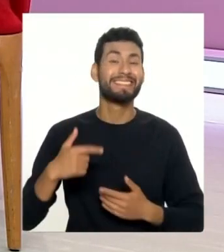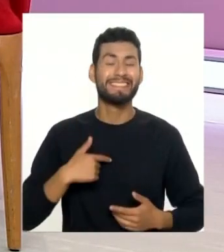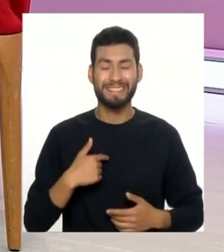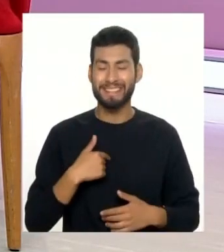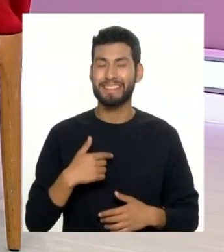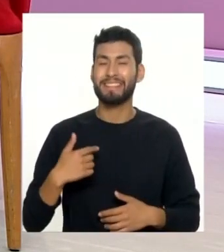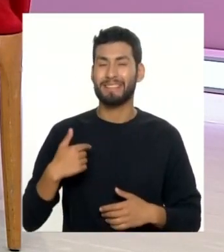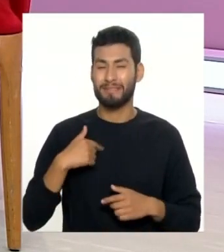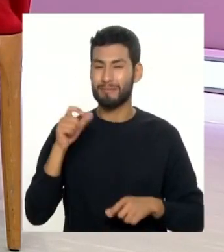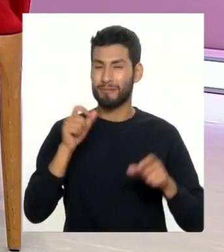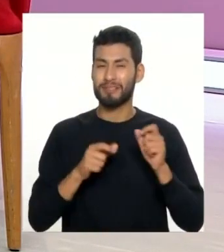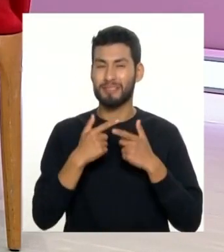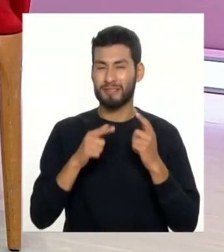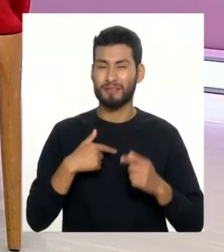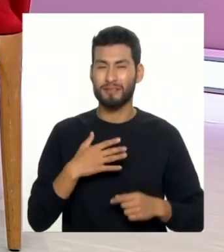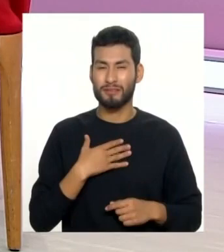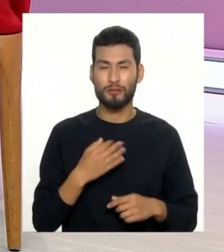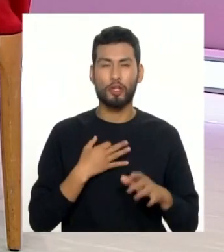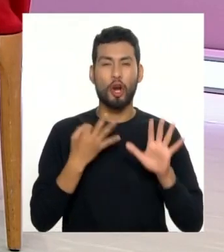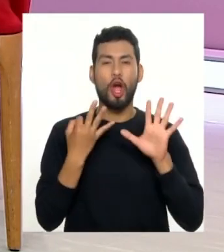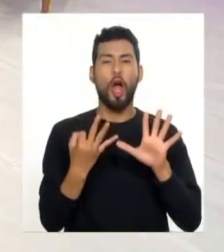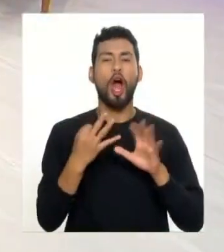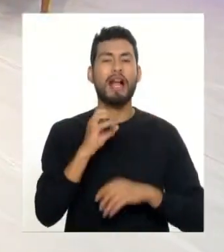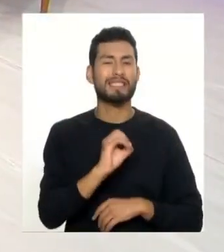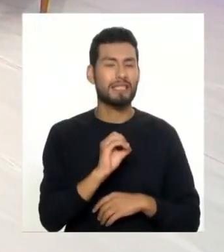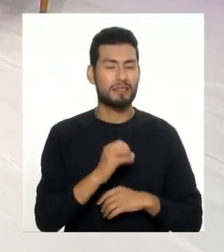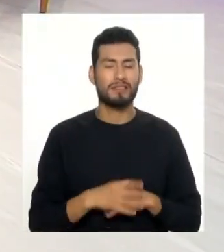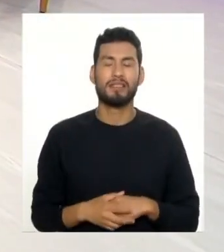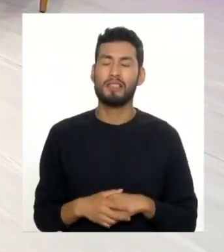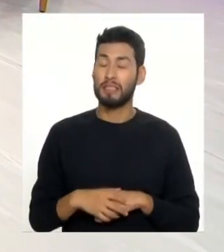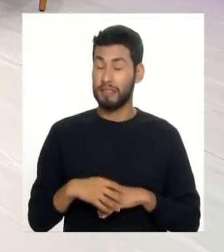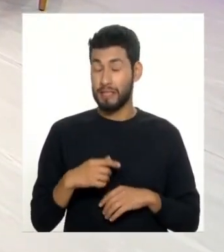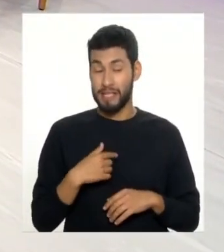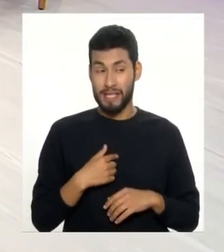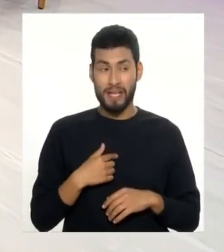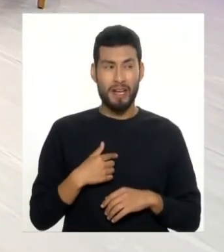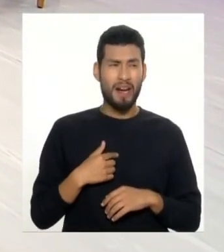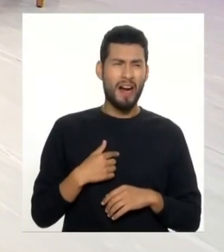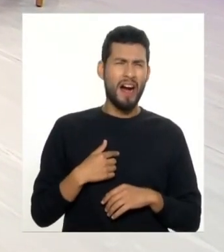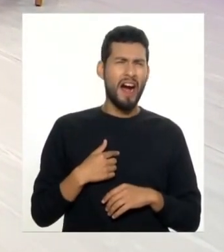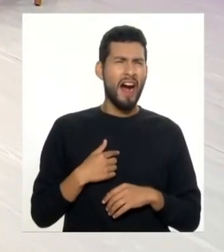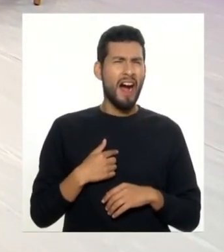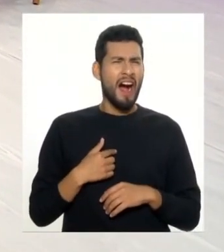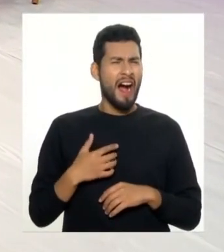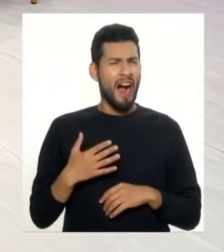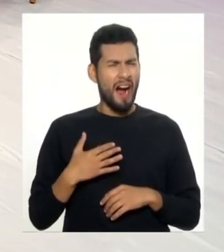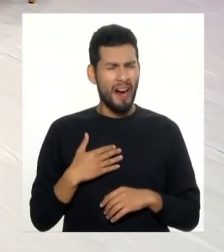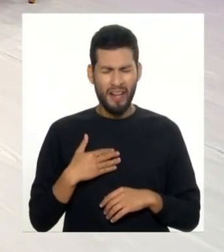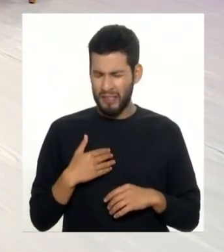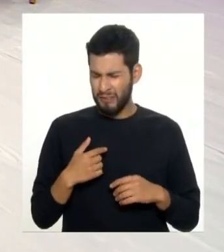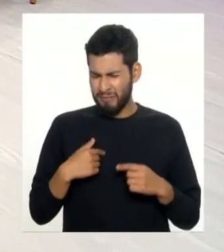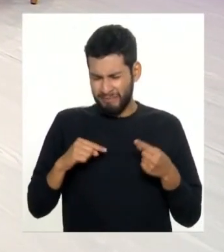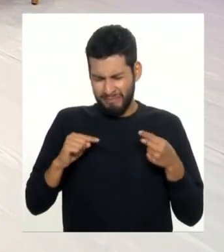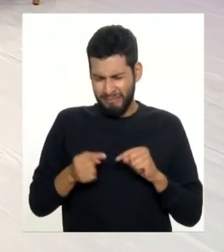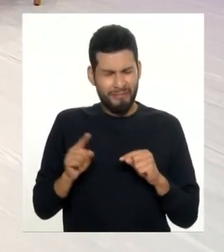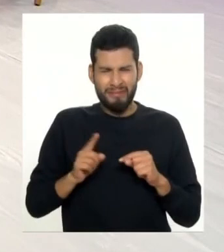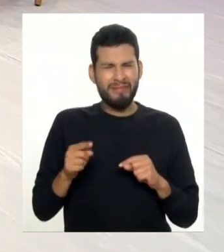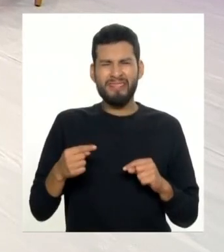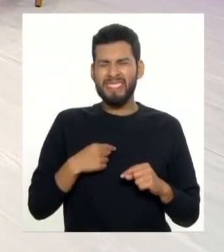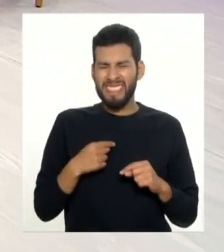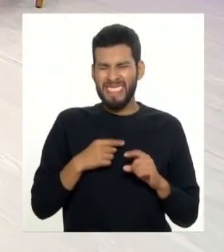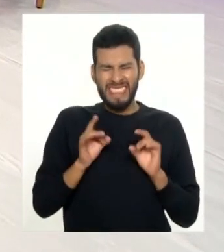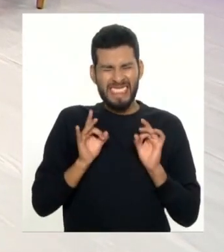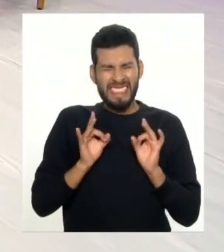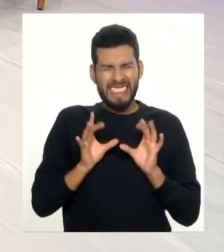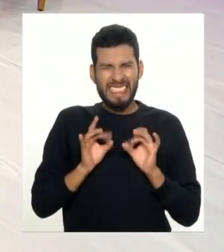de Pueblo Libre, tengo 80 años. Yo tengo un ardor, no tengo dolor, tengo un ardor de